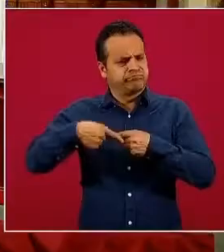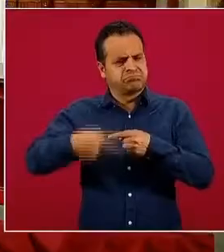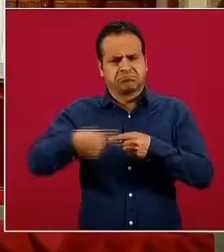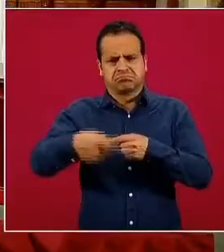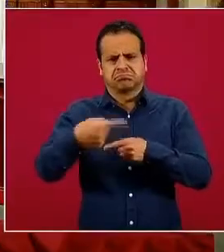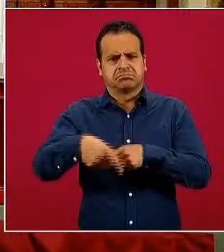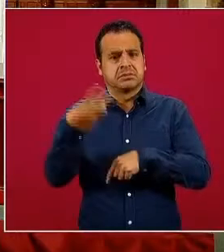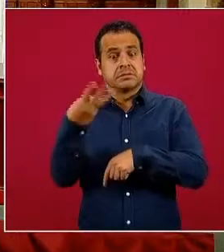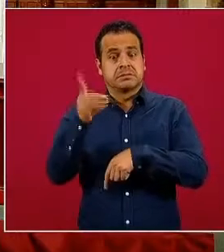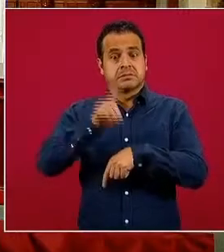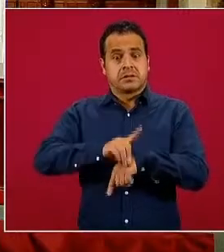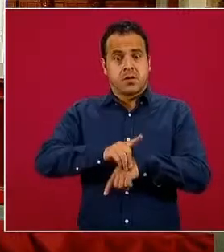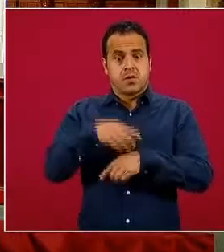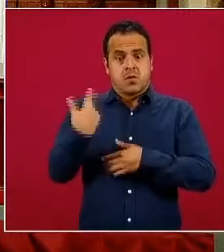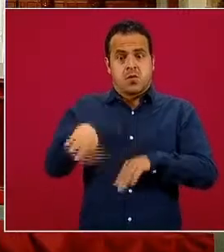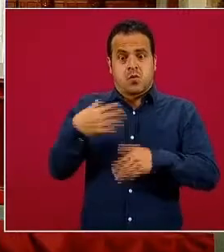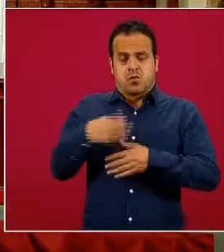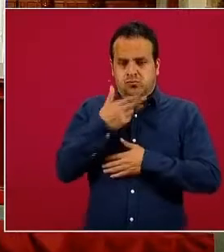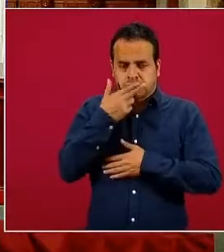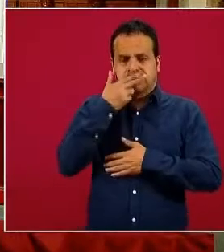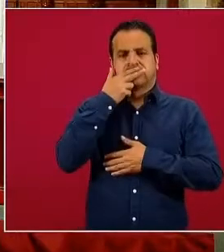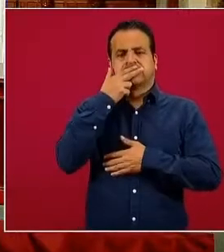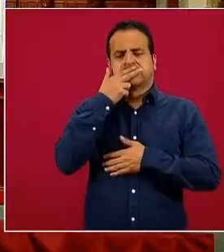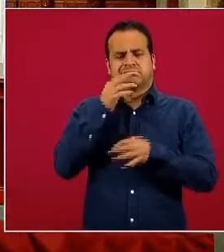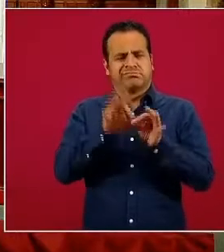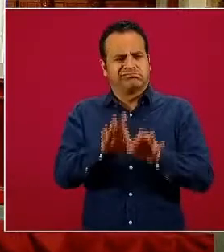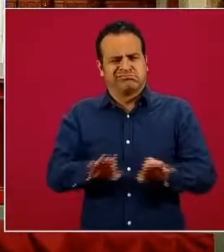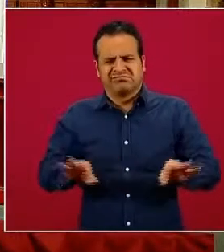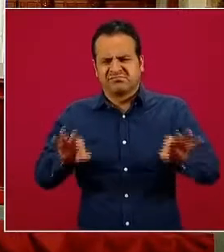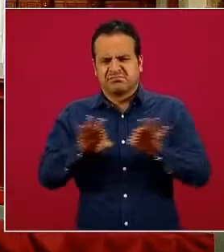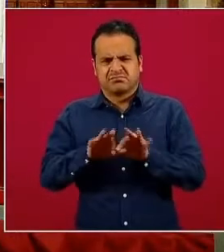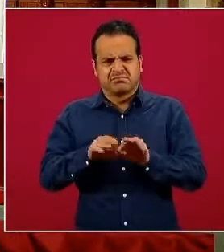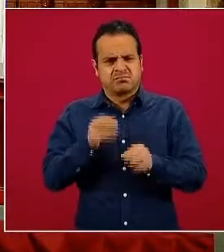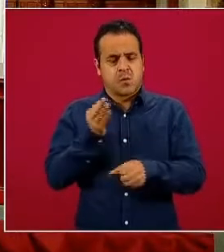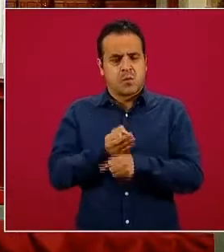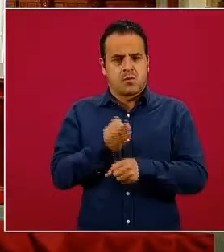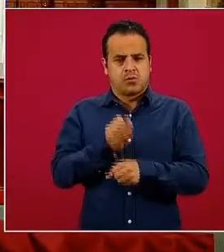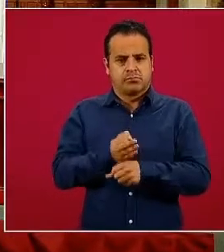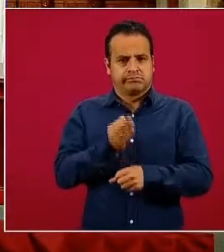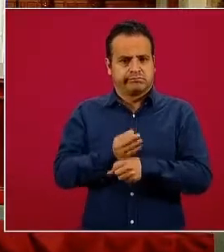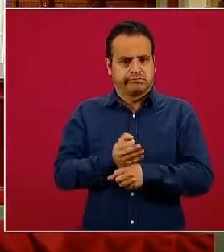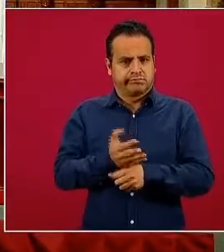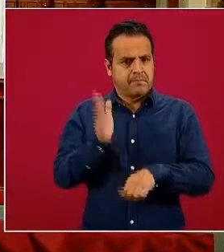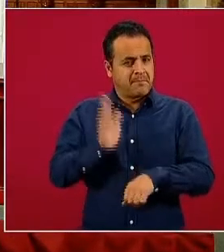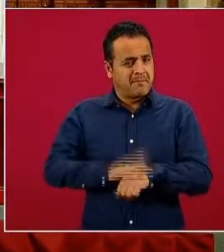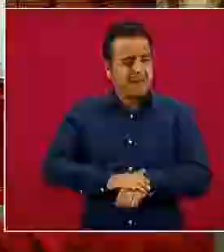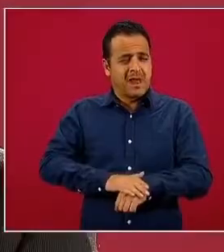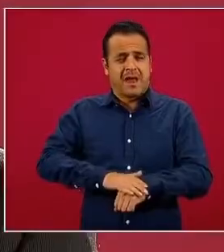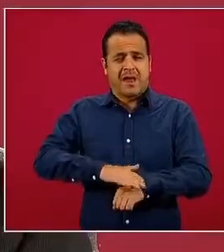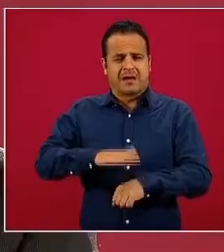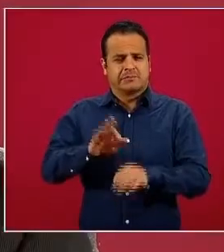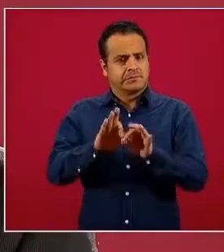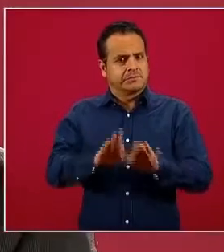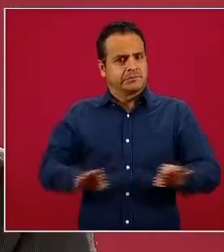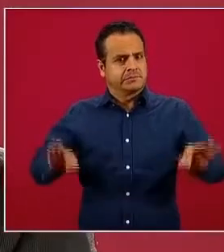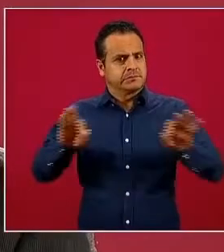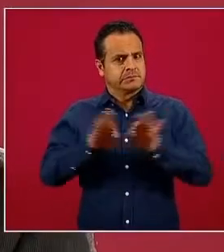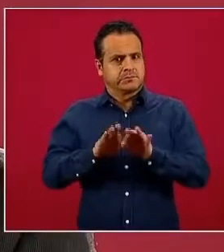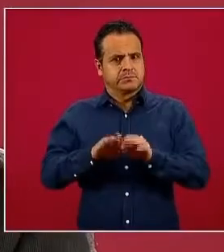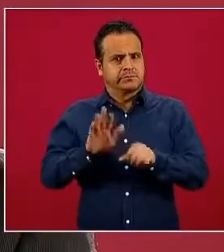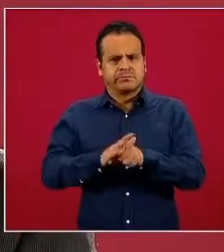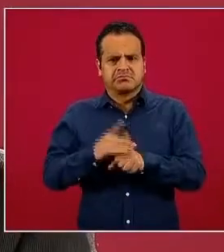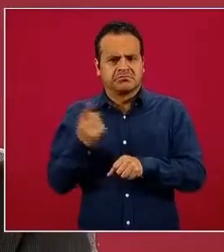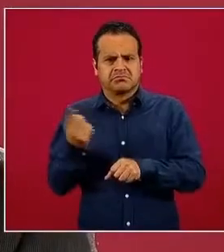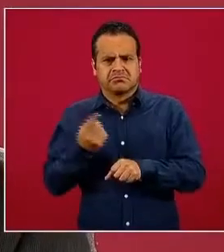muy especial, que obviamente cobra una relevancia adicional cuando hemos